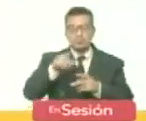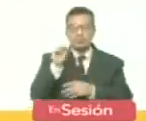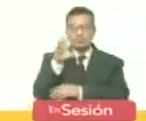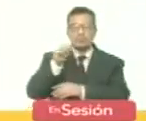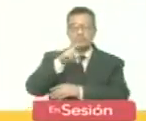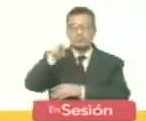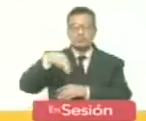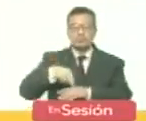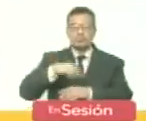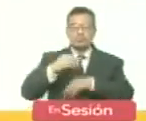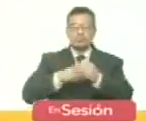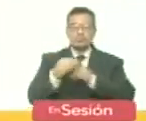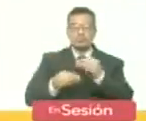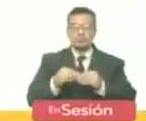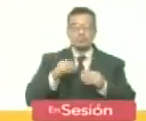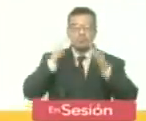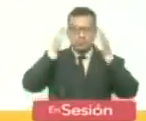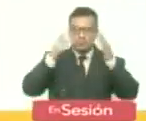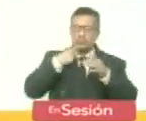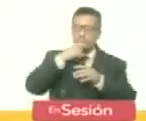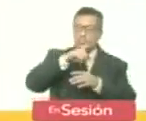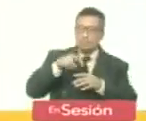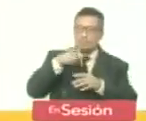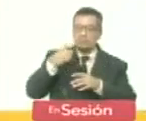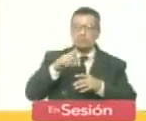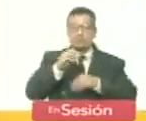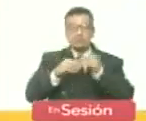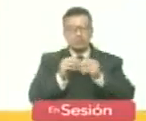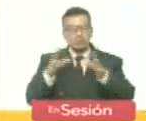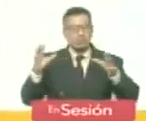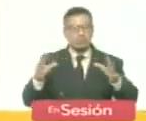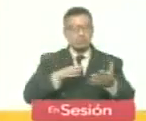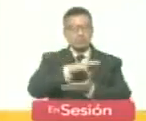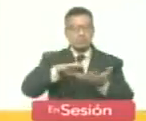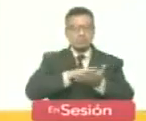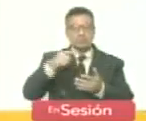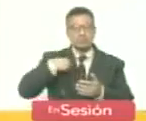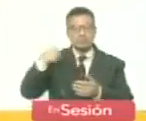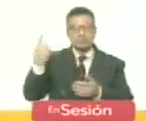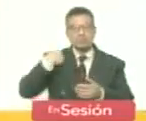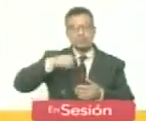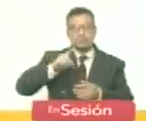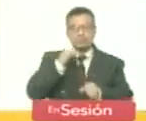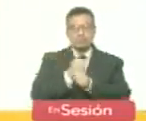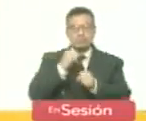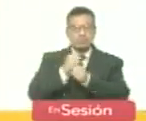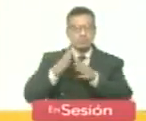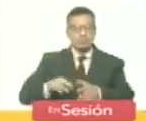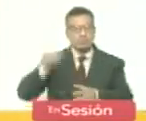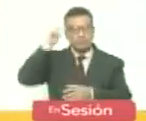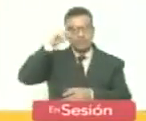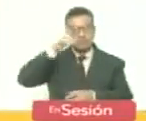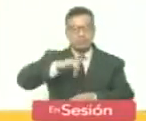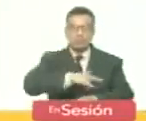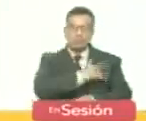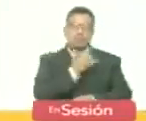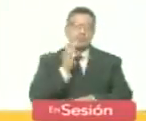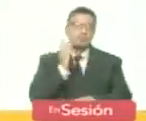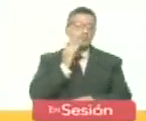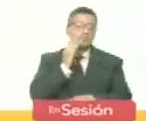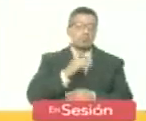asamblea generar consensos para resolver los problemas que hoy atraviesan trabajadores y profesores universitarios. De